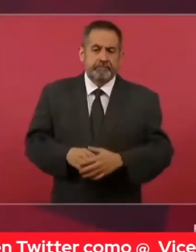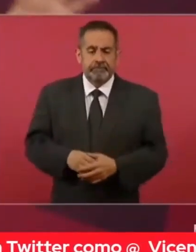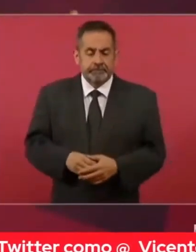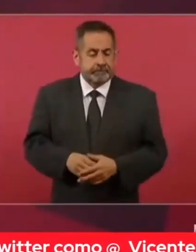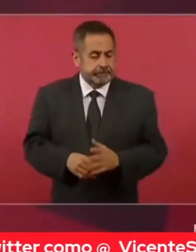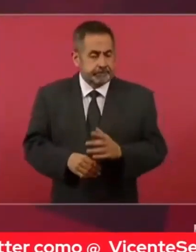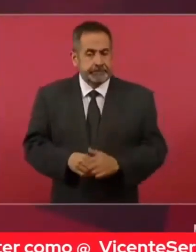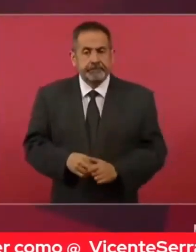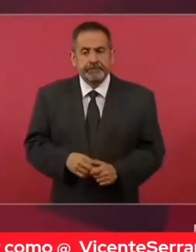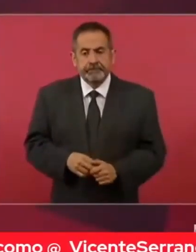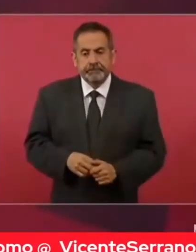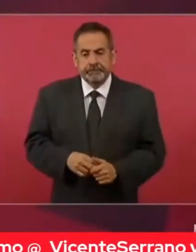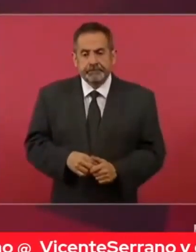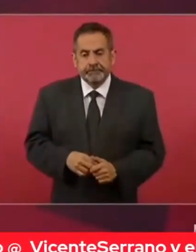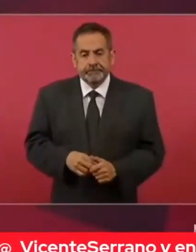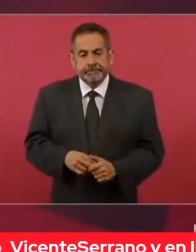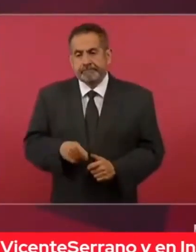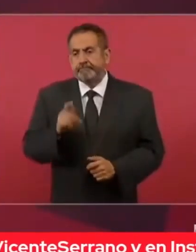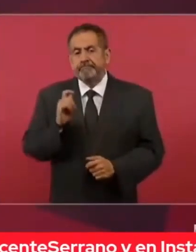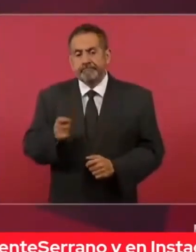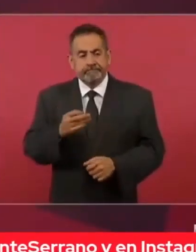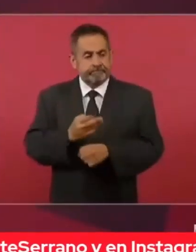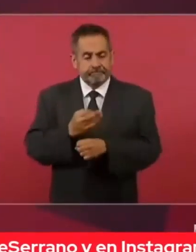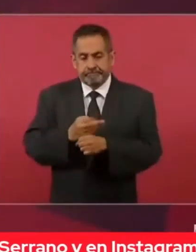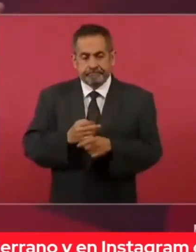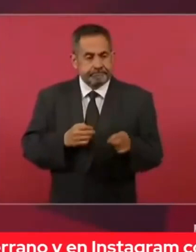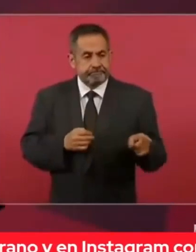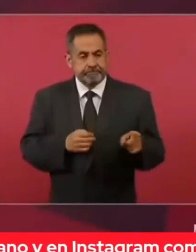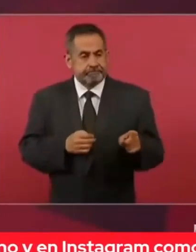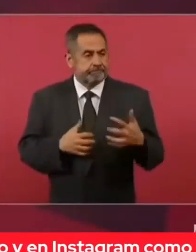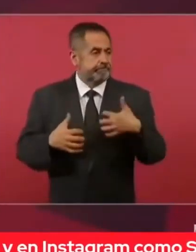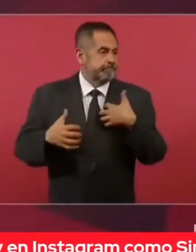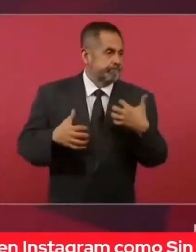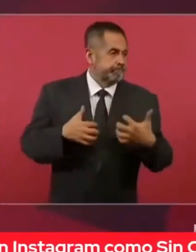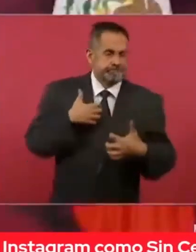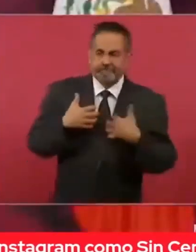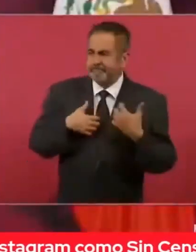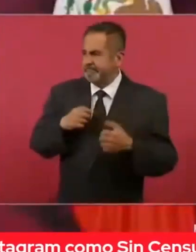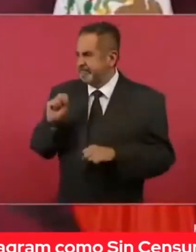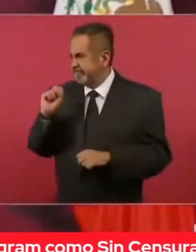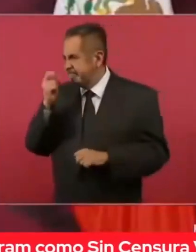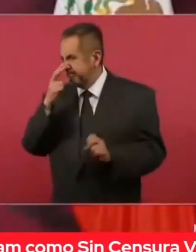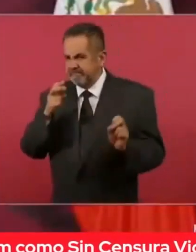Y entonces están en el desconcierto